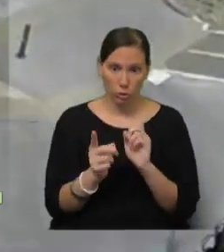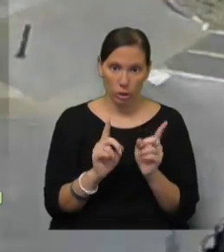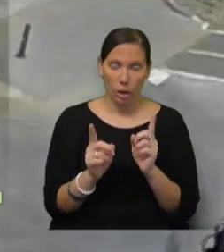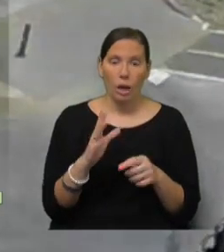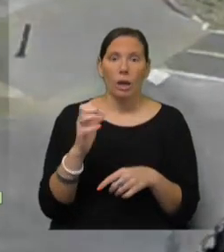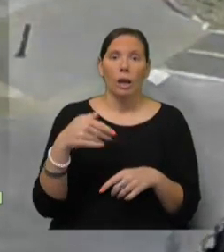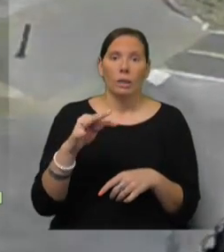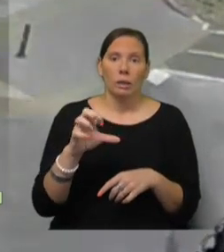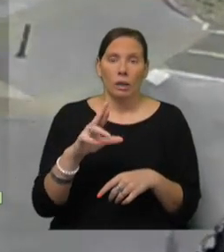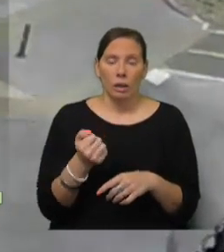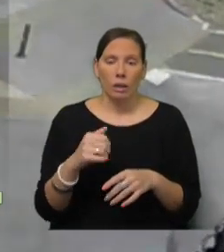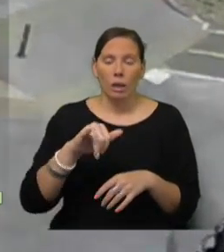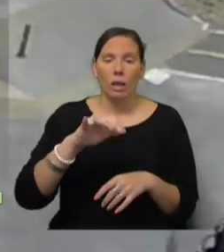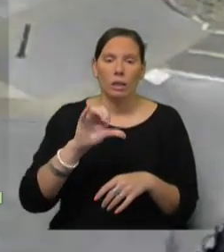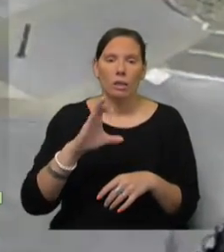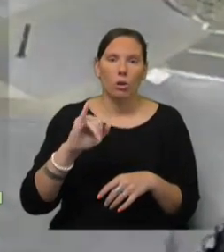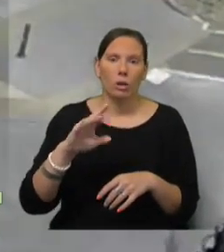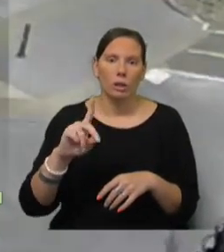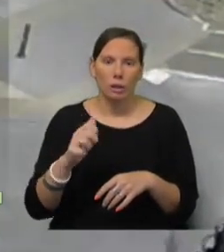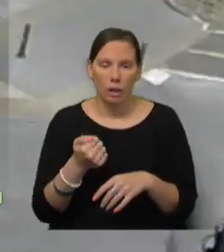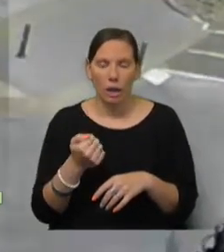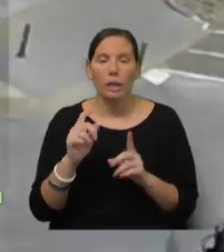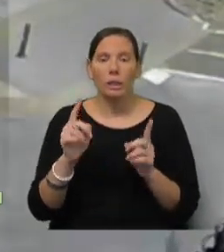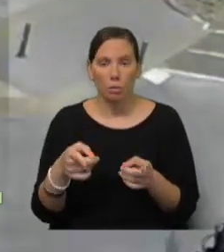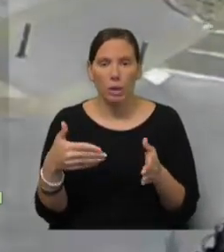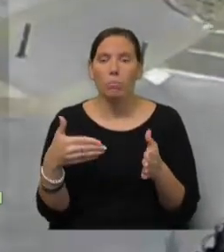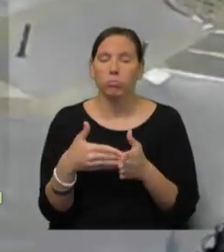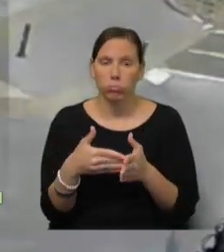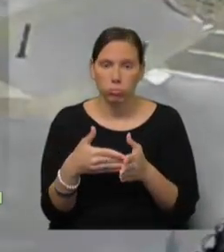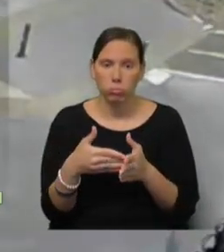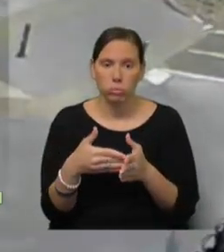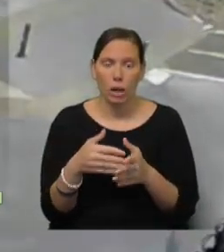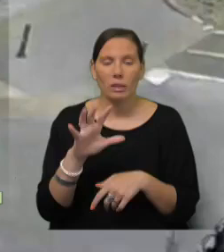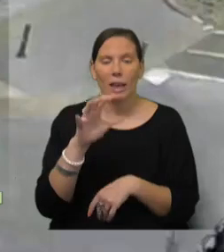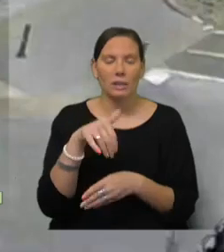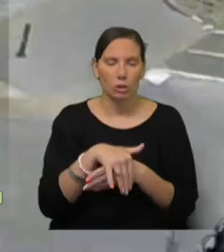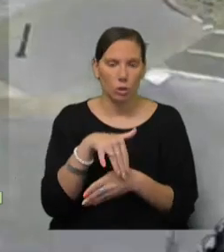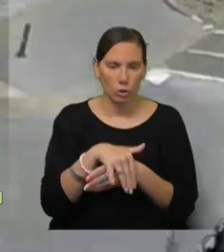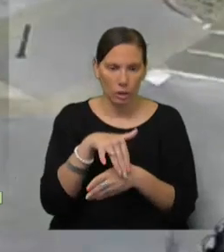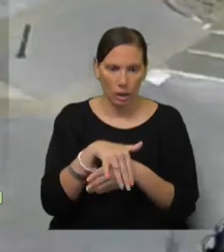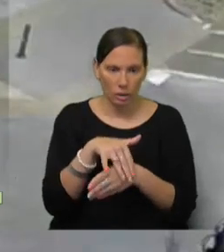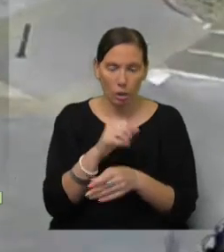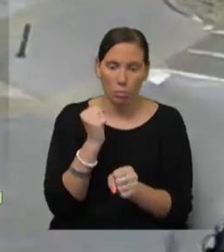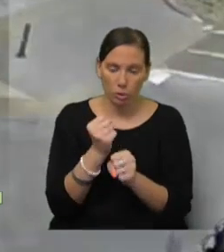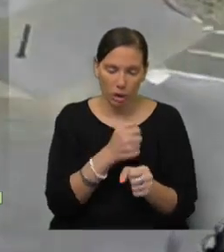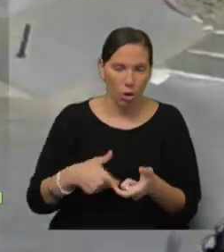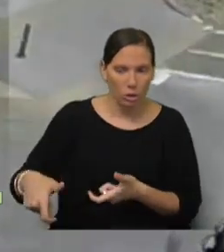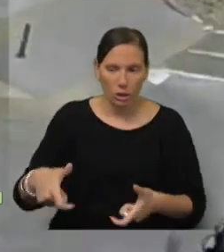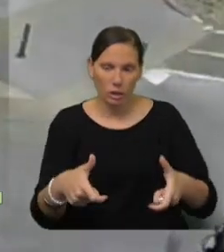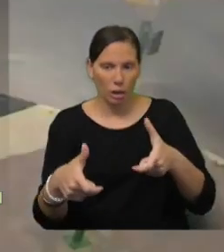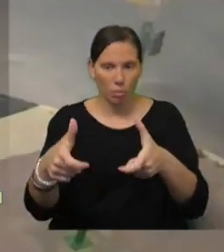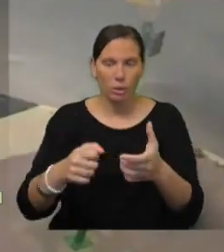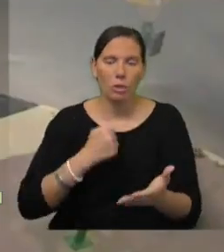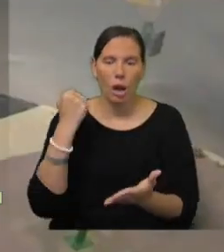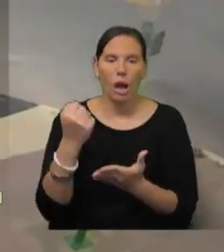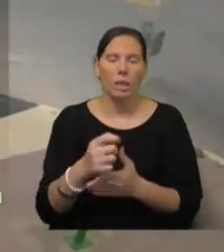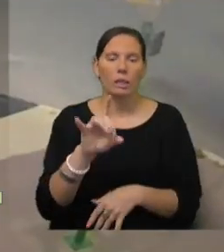cantera entre Joaquín seco Ilia y Gilbert también será hasta las 5 de la tarde y por tareas de saneamiento se van a extender hasta